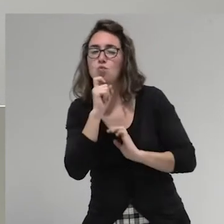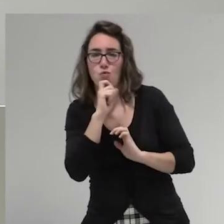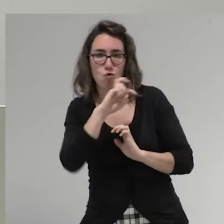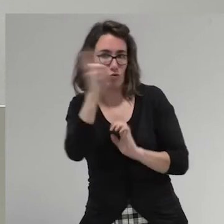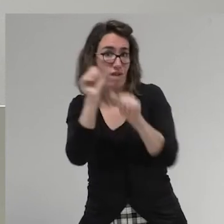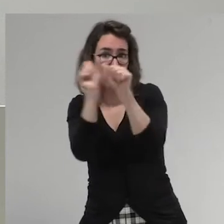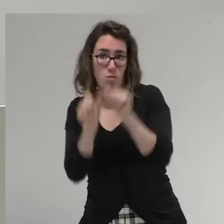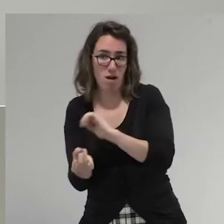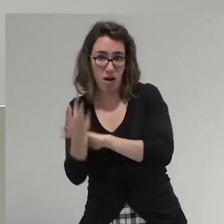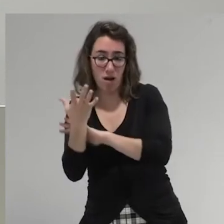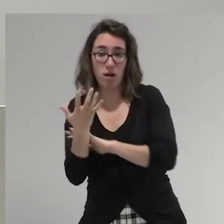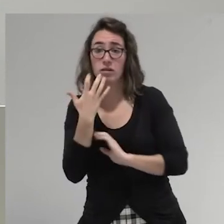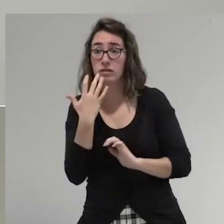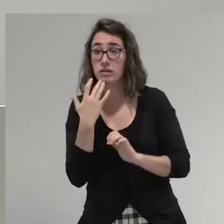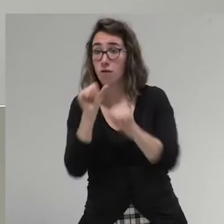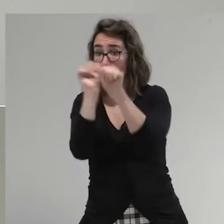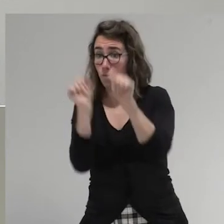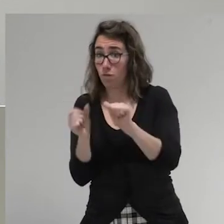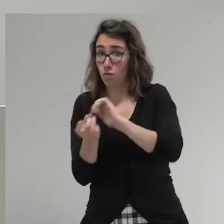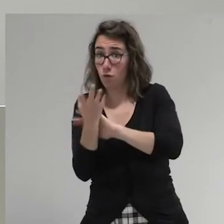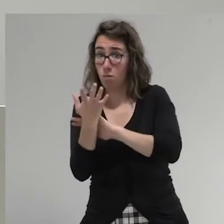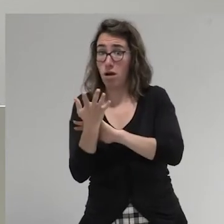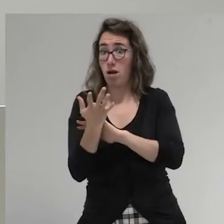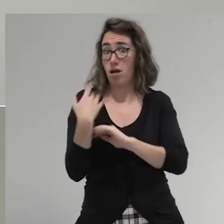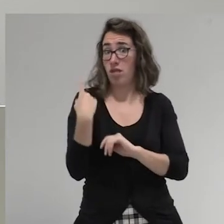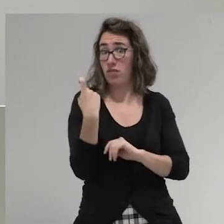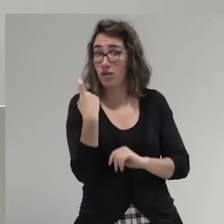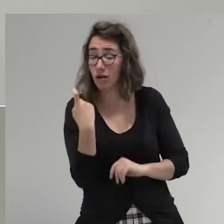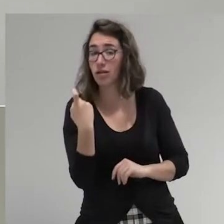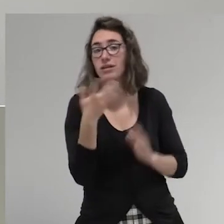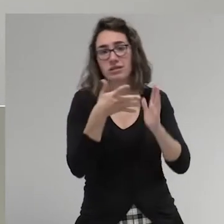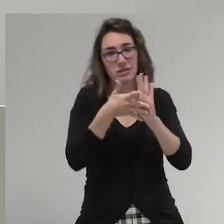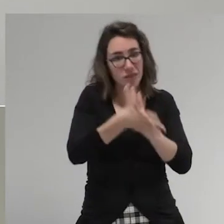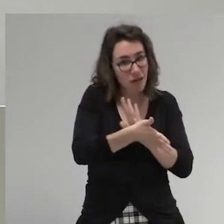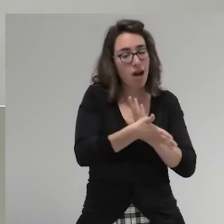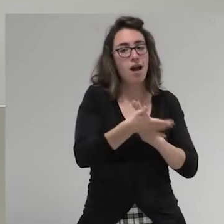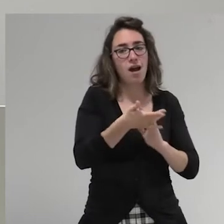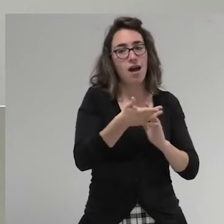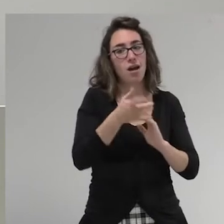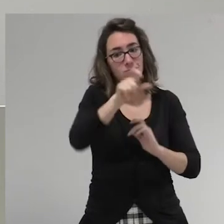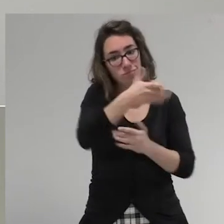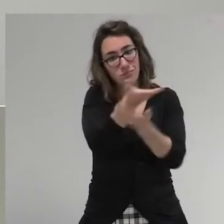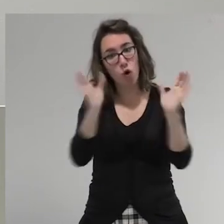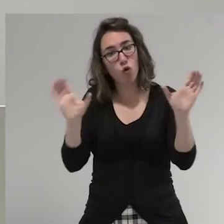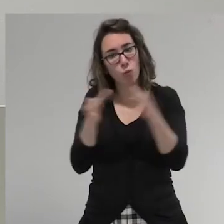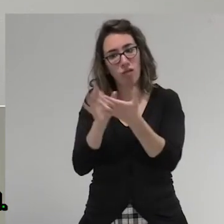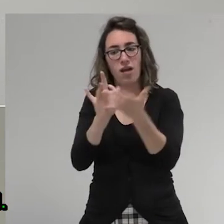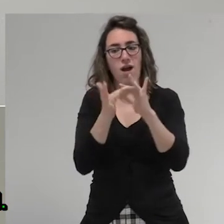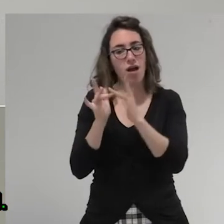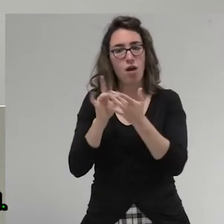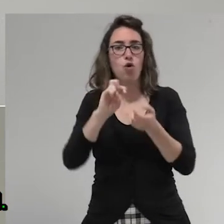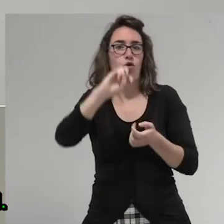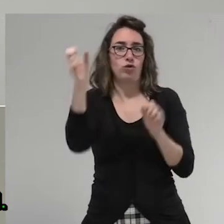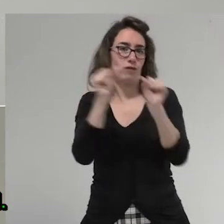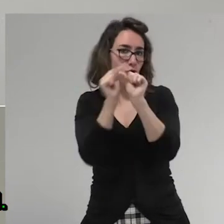si necesitamos otra forma de gestionar el daño social, significa que necesitamos otras formas de relacionarnos comunitariamente. Y eso